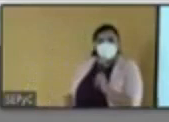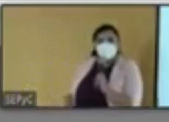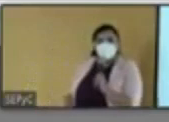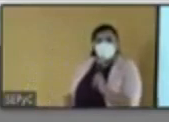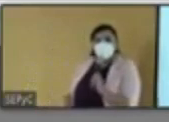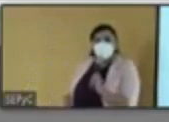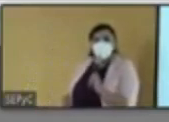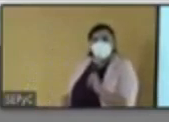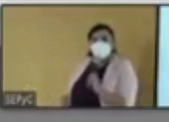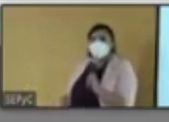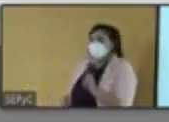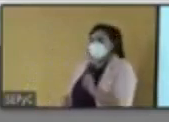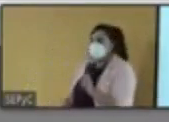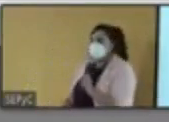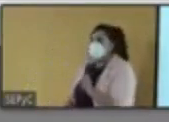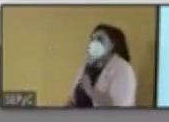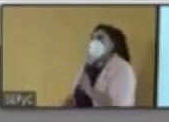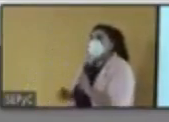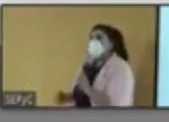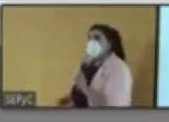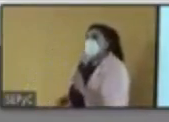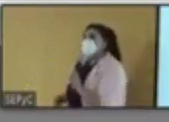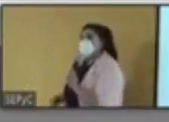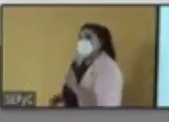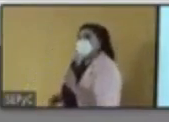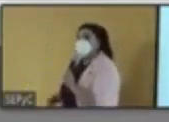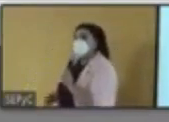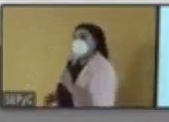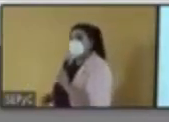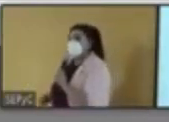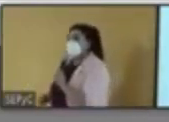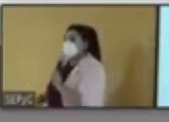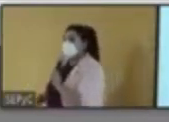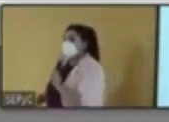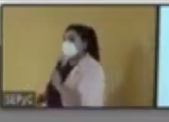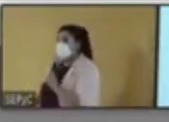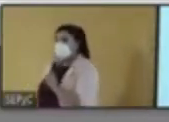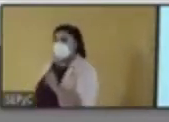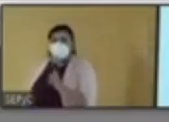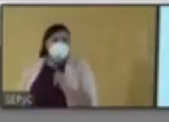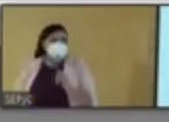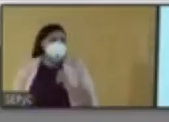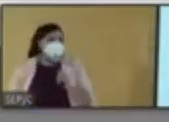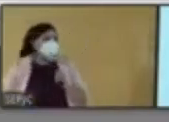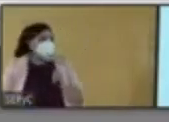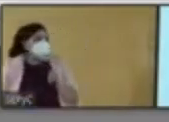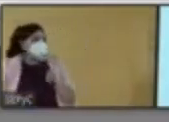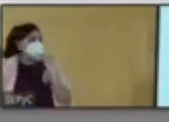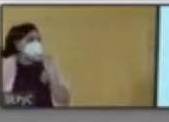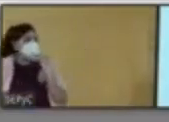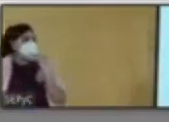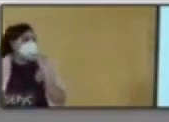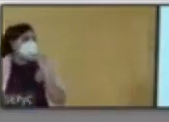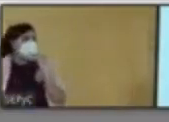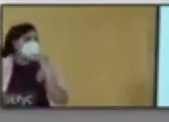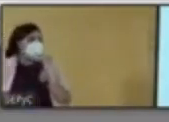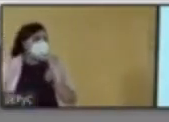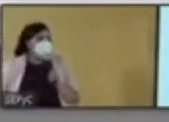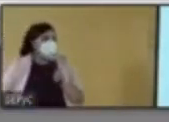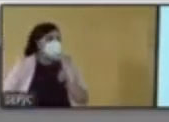una declaración completa o en su caso, quién en el supuesto de presentar una declaración simplificada. Damos